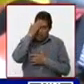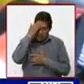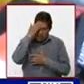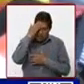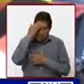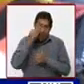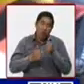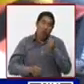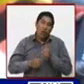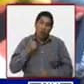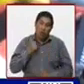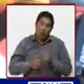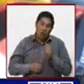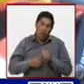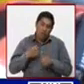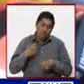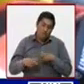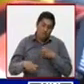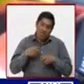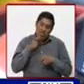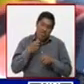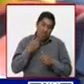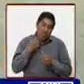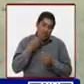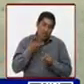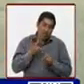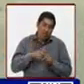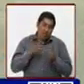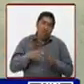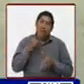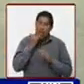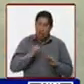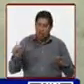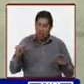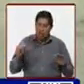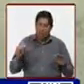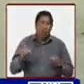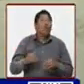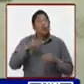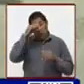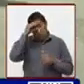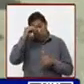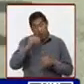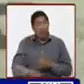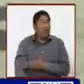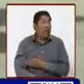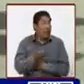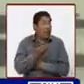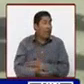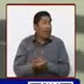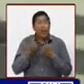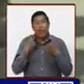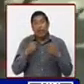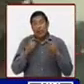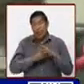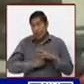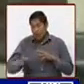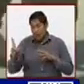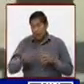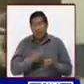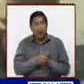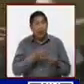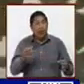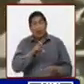él cuál es la conducta que se asume con los violadores de niños. El sujeto en horas de la mañana trata de fugarse de la